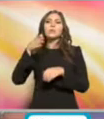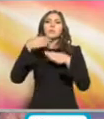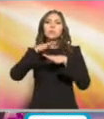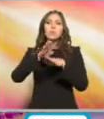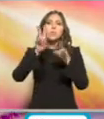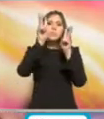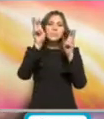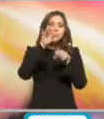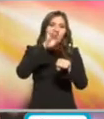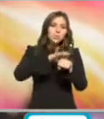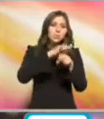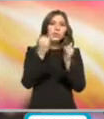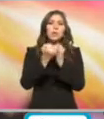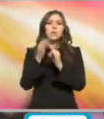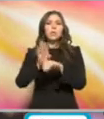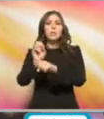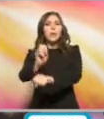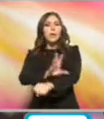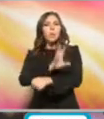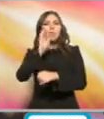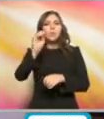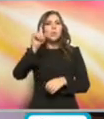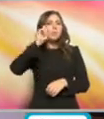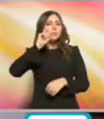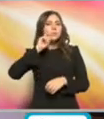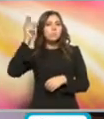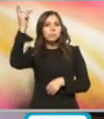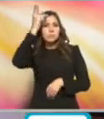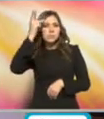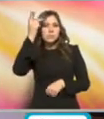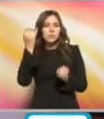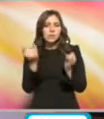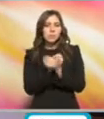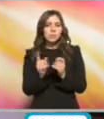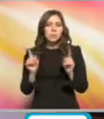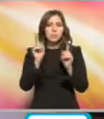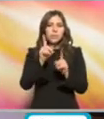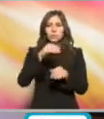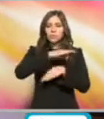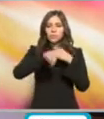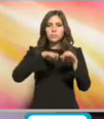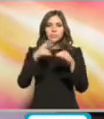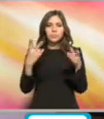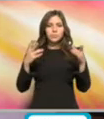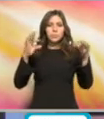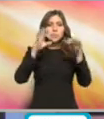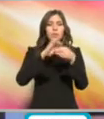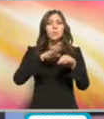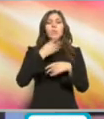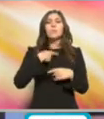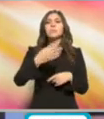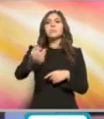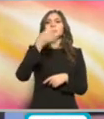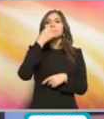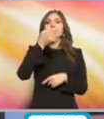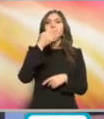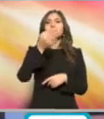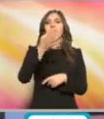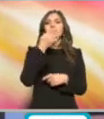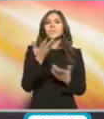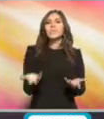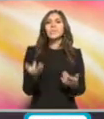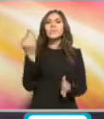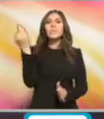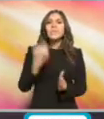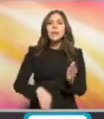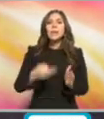o sexológica. Ok. Entonces, porque a veces la persona simplemente con tomar el medicamento no tiene suficiente porque a lo mejor ya se creó algo